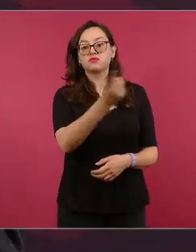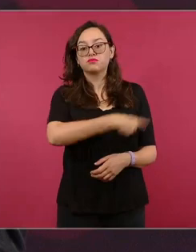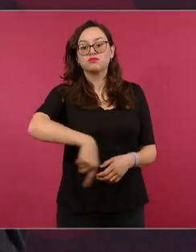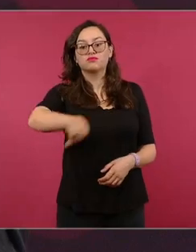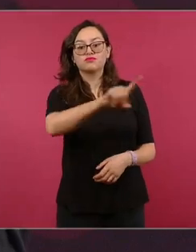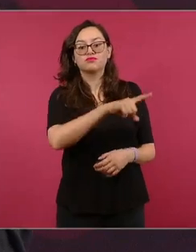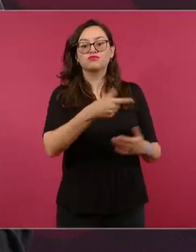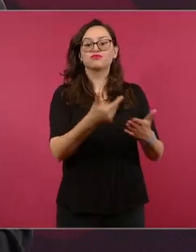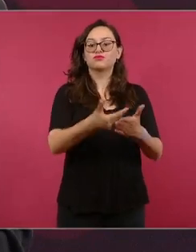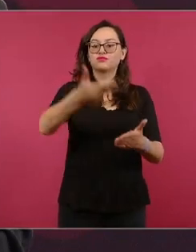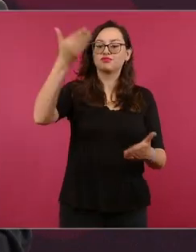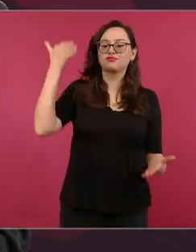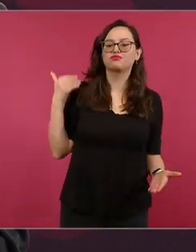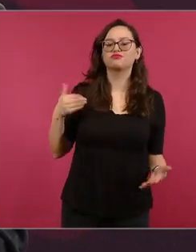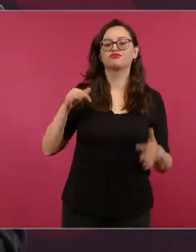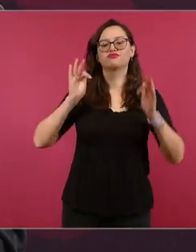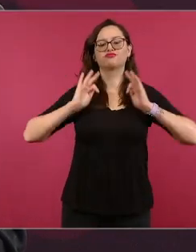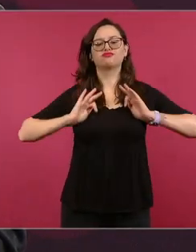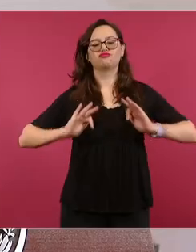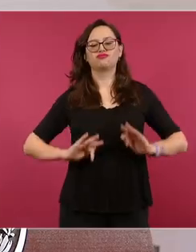para ellos,